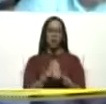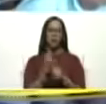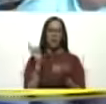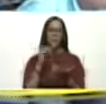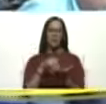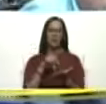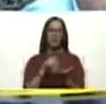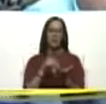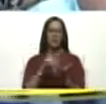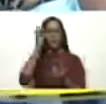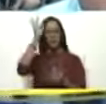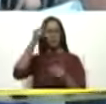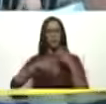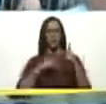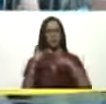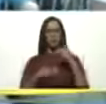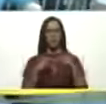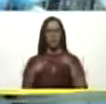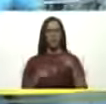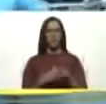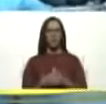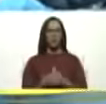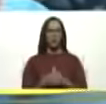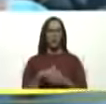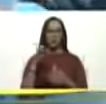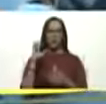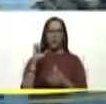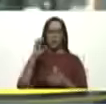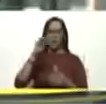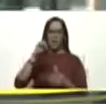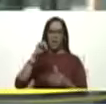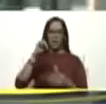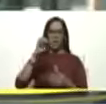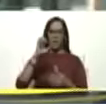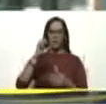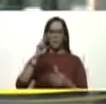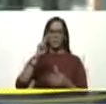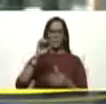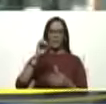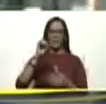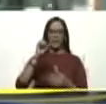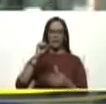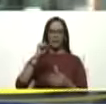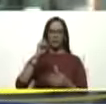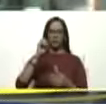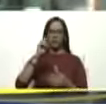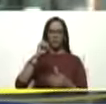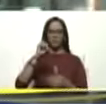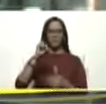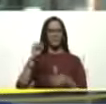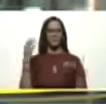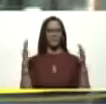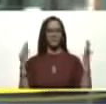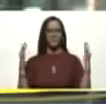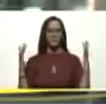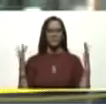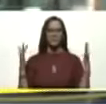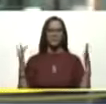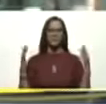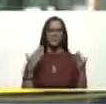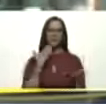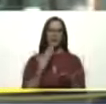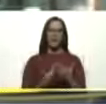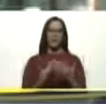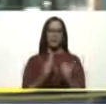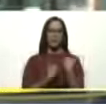en el Consejo Productivo. Se trata de Emerson Mijail Rebolledo Castillo. Emerson. Gracias,